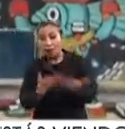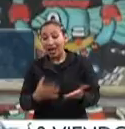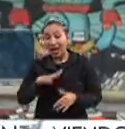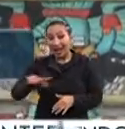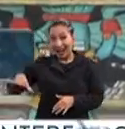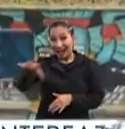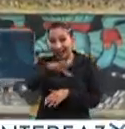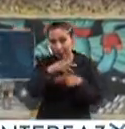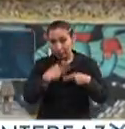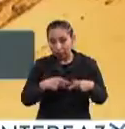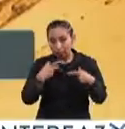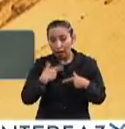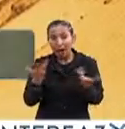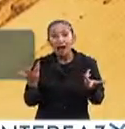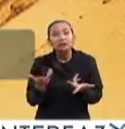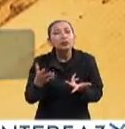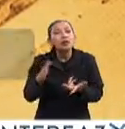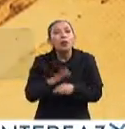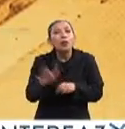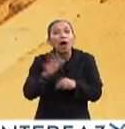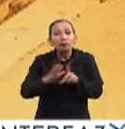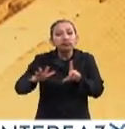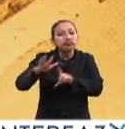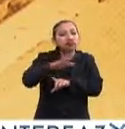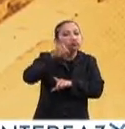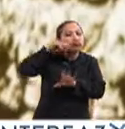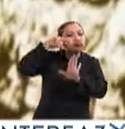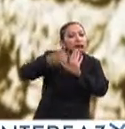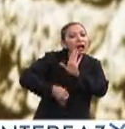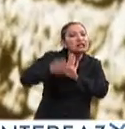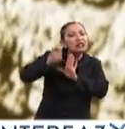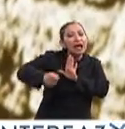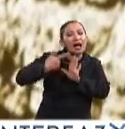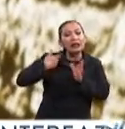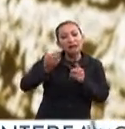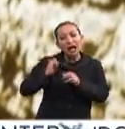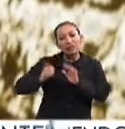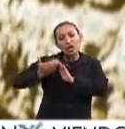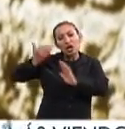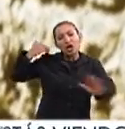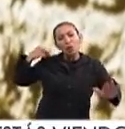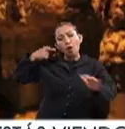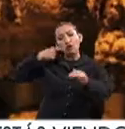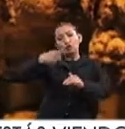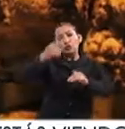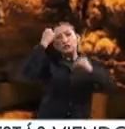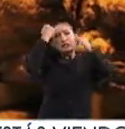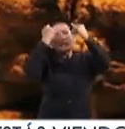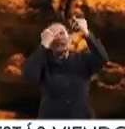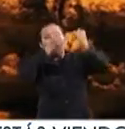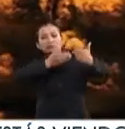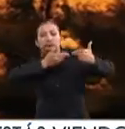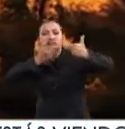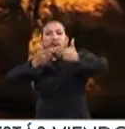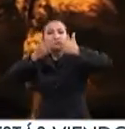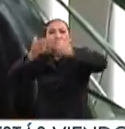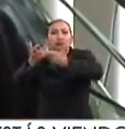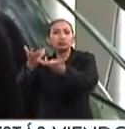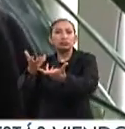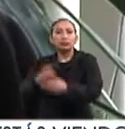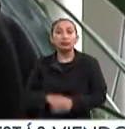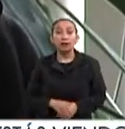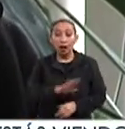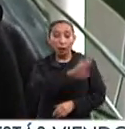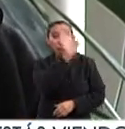nuestra sociedad, creando un contexto profundo sobre nuestros antepasados, sus creencias e ideales.